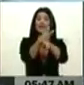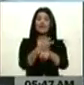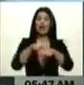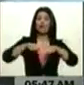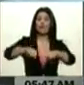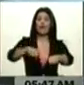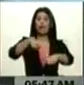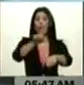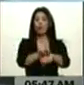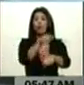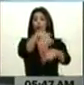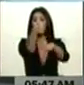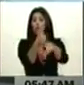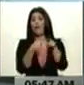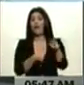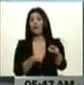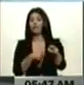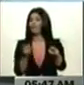¿Mm?